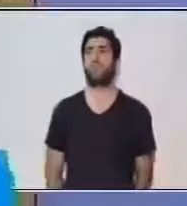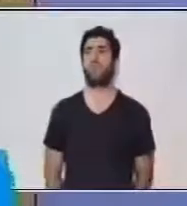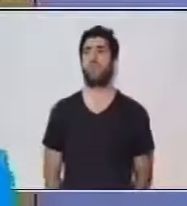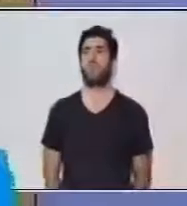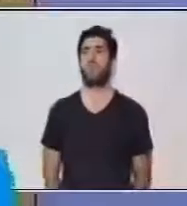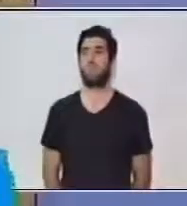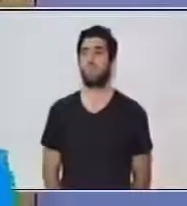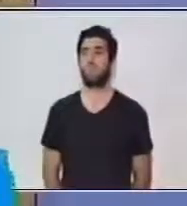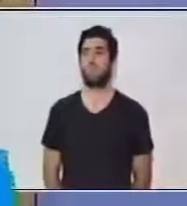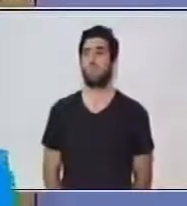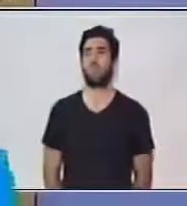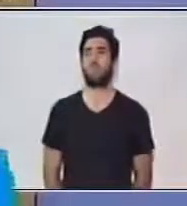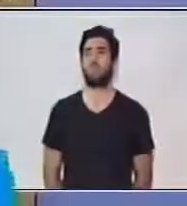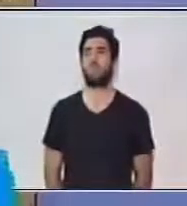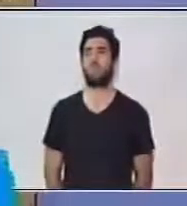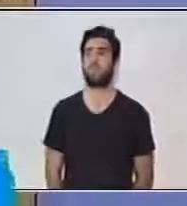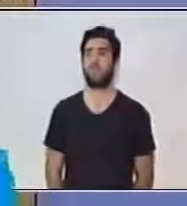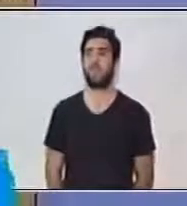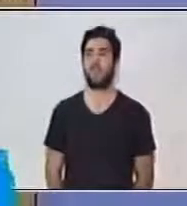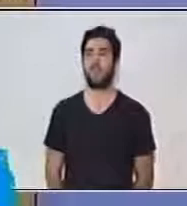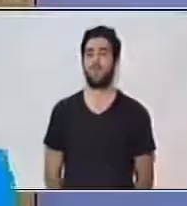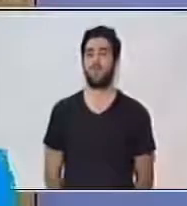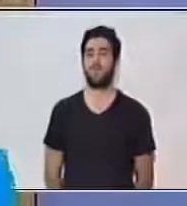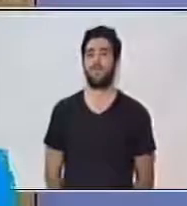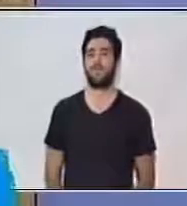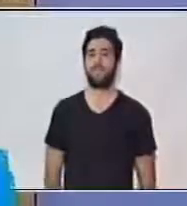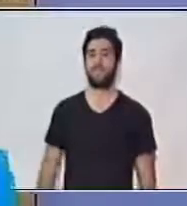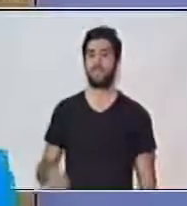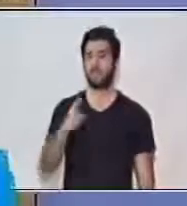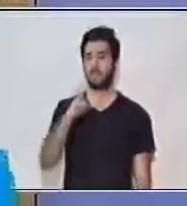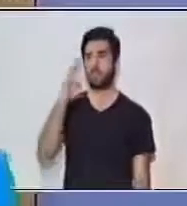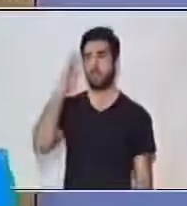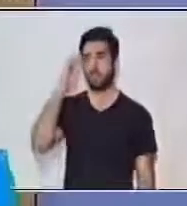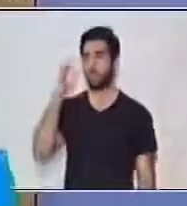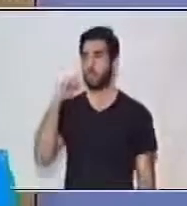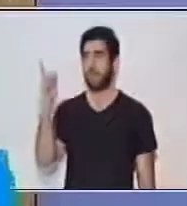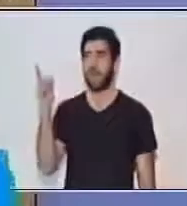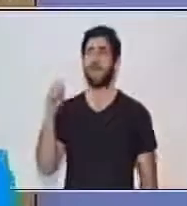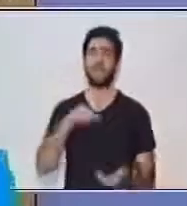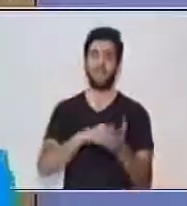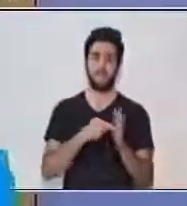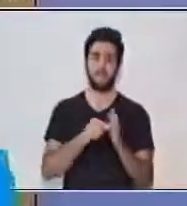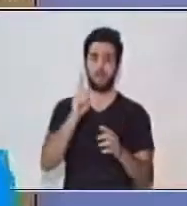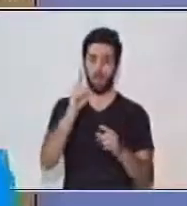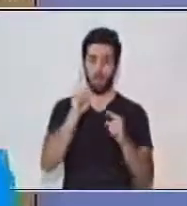¿Qué está midiendo el periodo? Recordemos que es un ciclo.